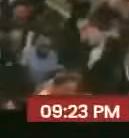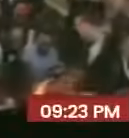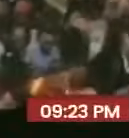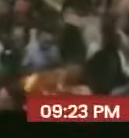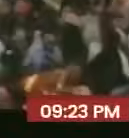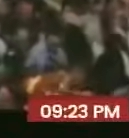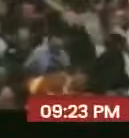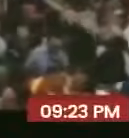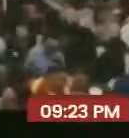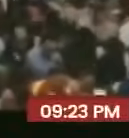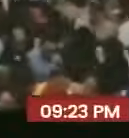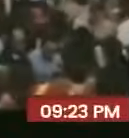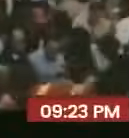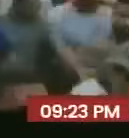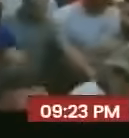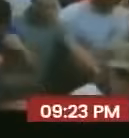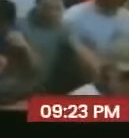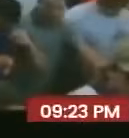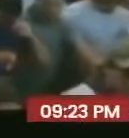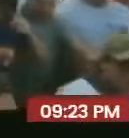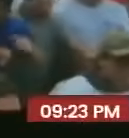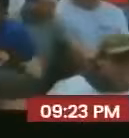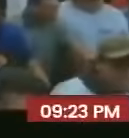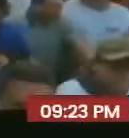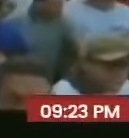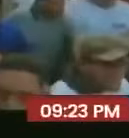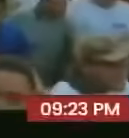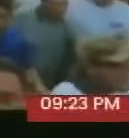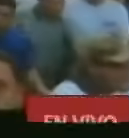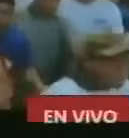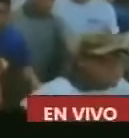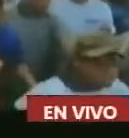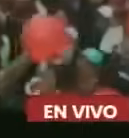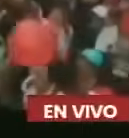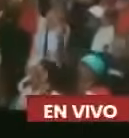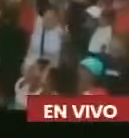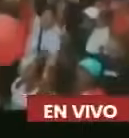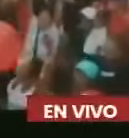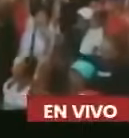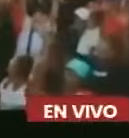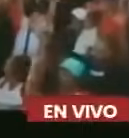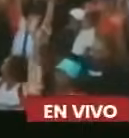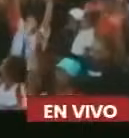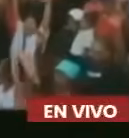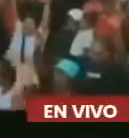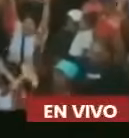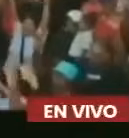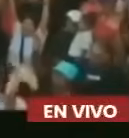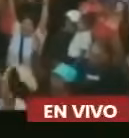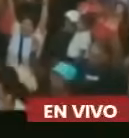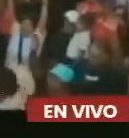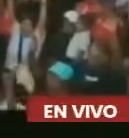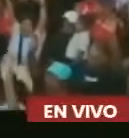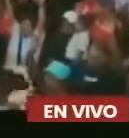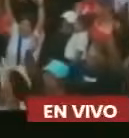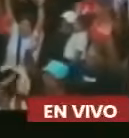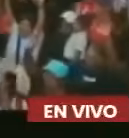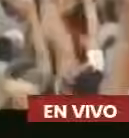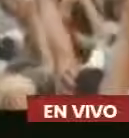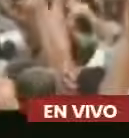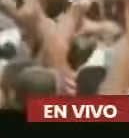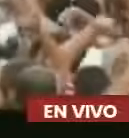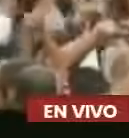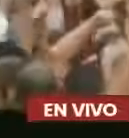conquista. Vencimos y seguiremos venciendo a los fascistas. La madre, los abuelos, los niños en la escuela